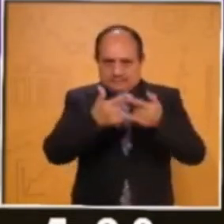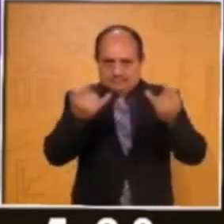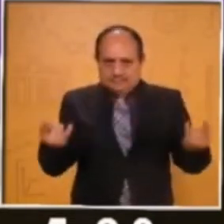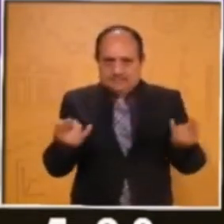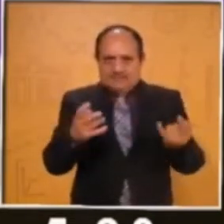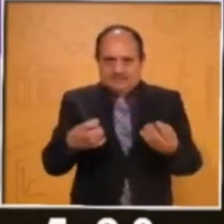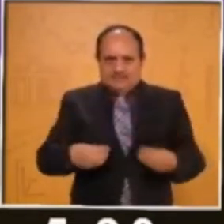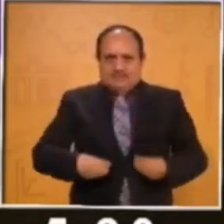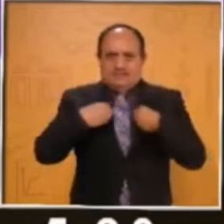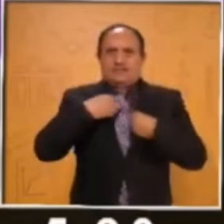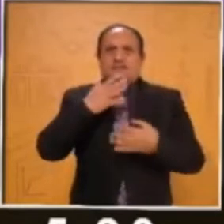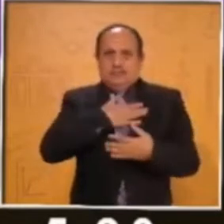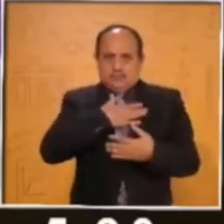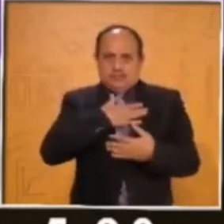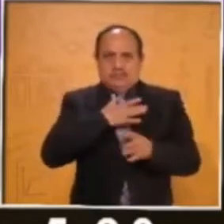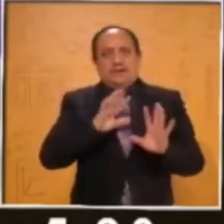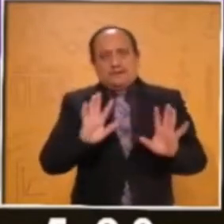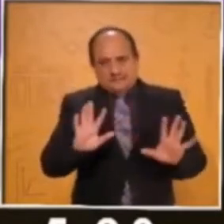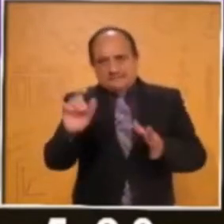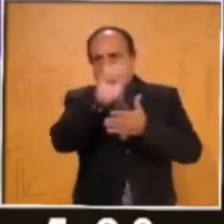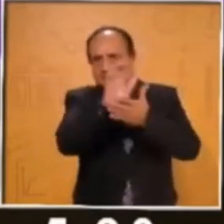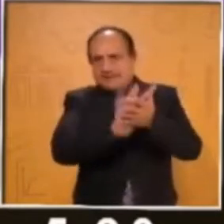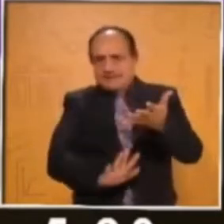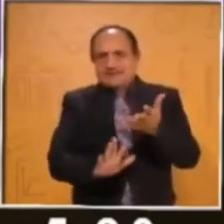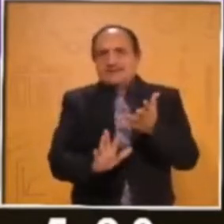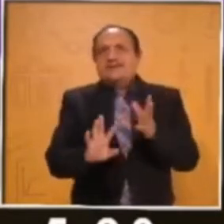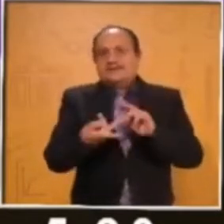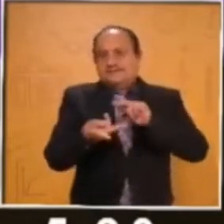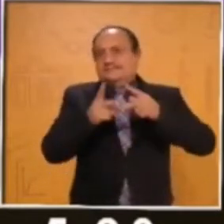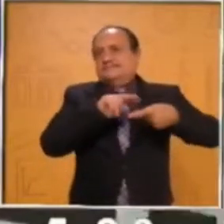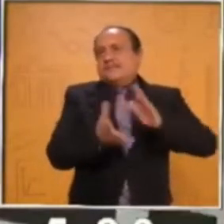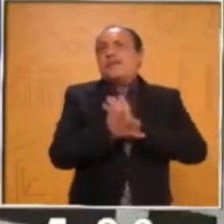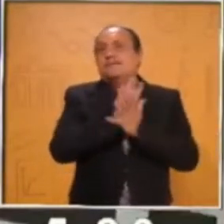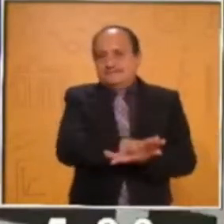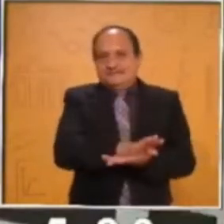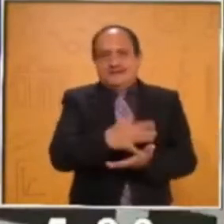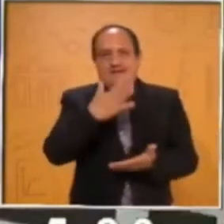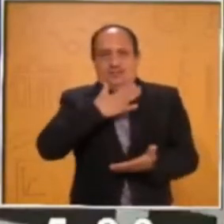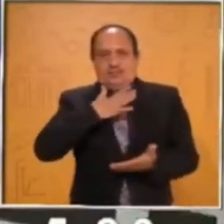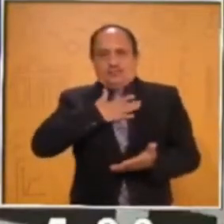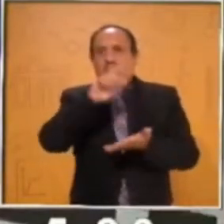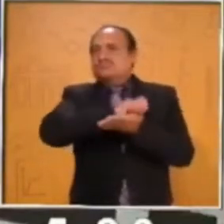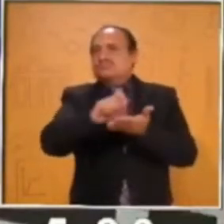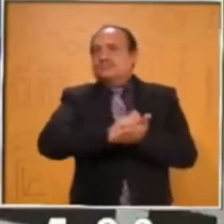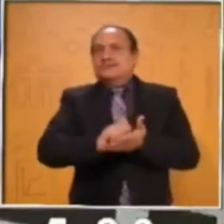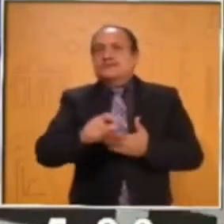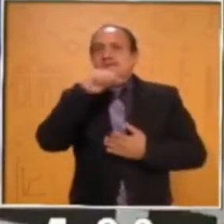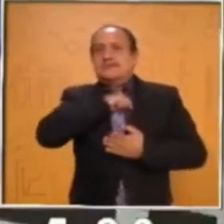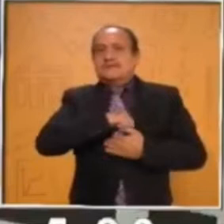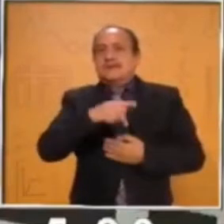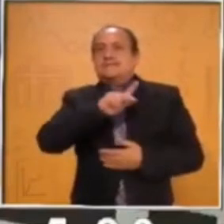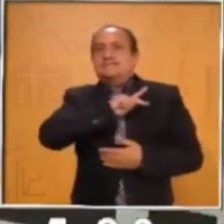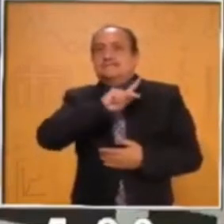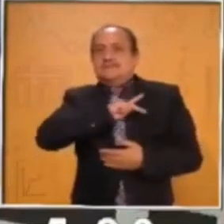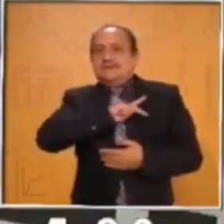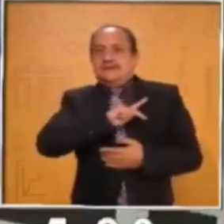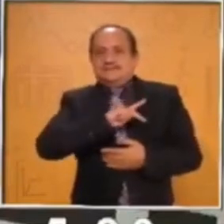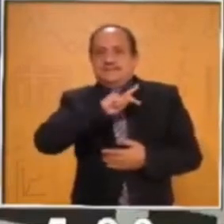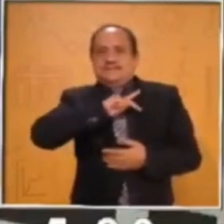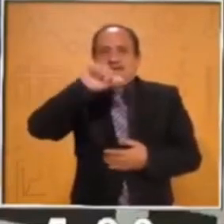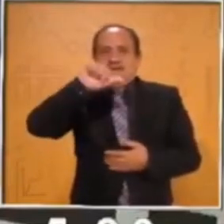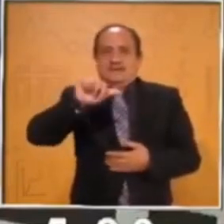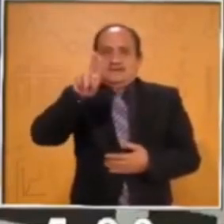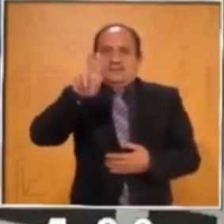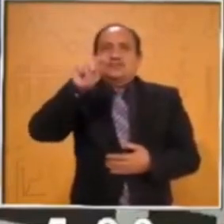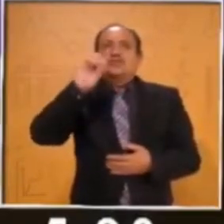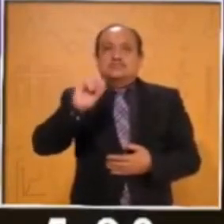de su vida, en ese caso la narración se convierte en una autobiografía. ¿Por qué le llamamos auto? Porque es